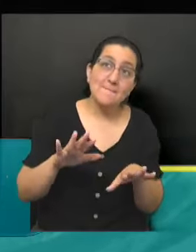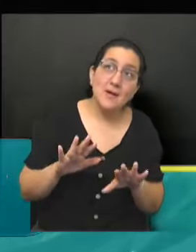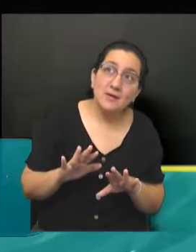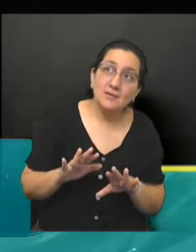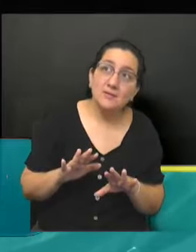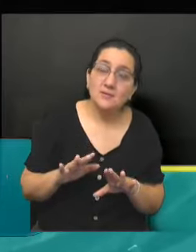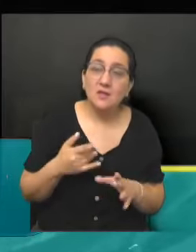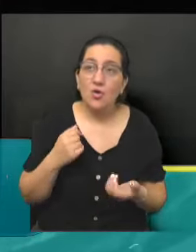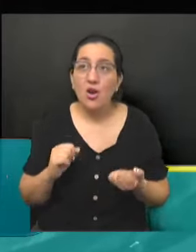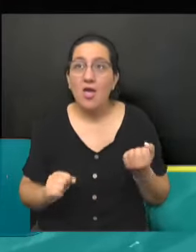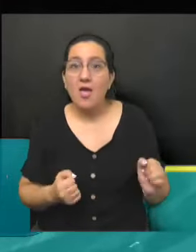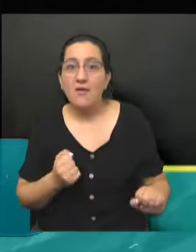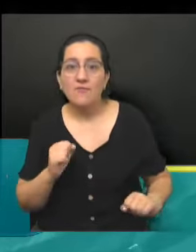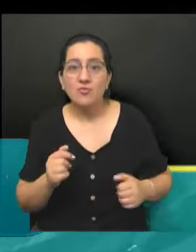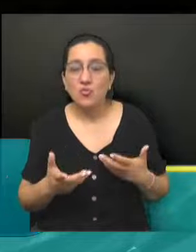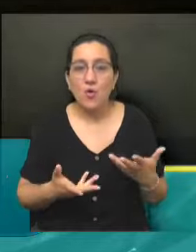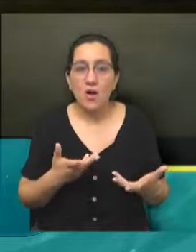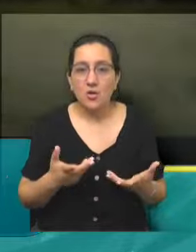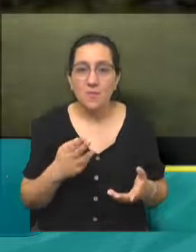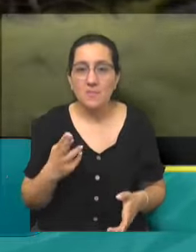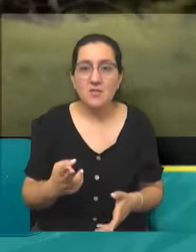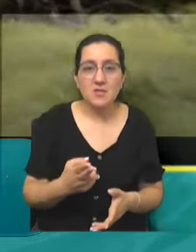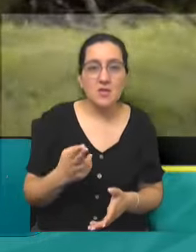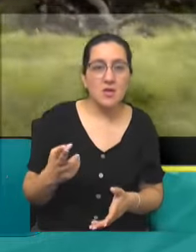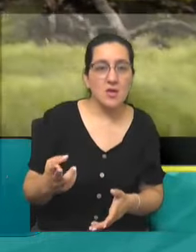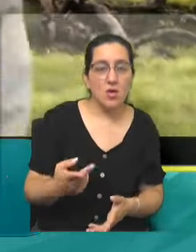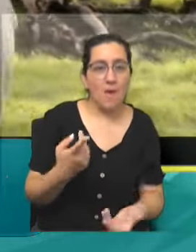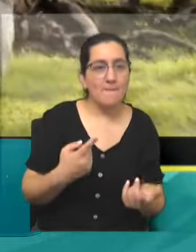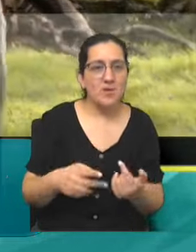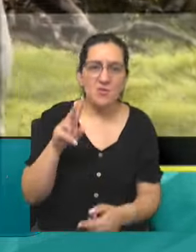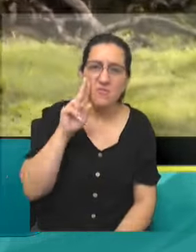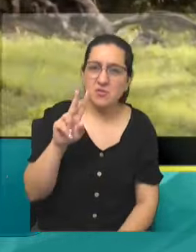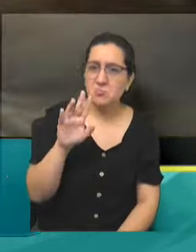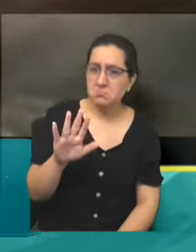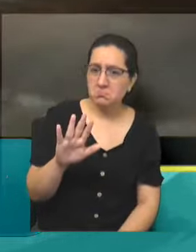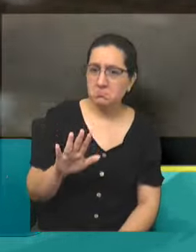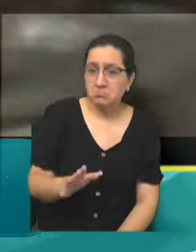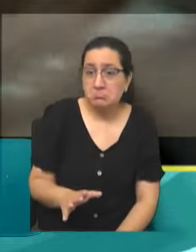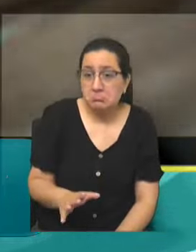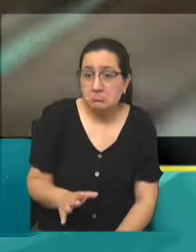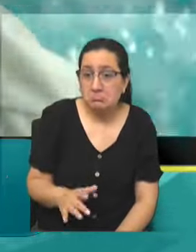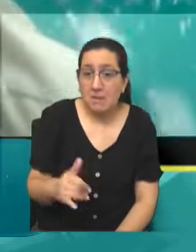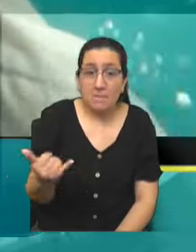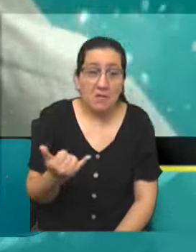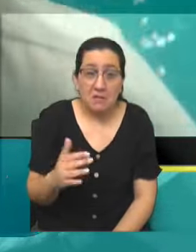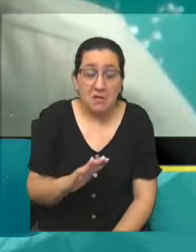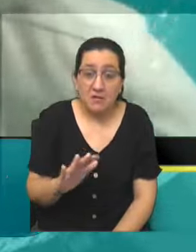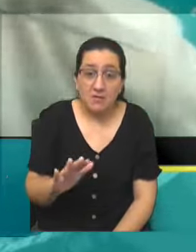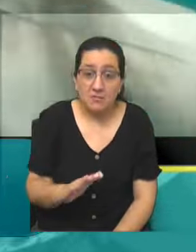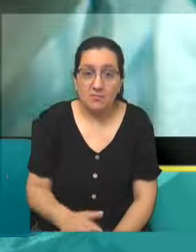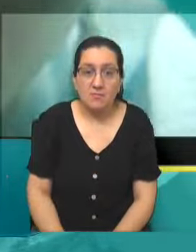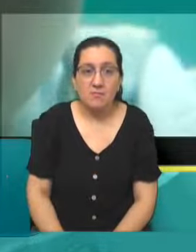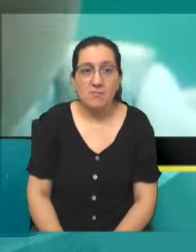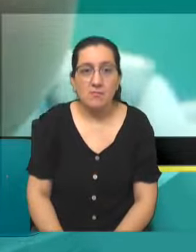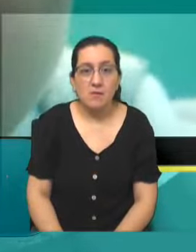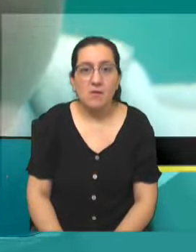a nerviosismo, a misterio, a un montón de cosas. Visto así en la televisión, a pelotudez. Y te voy a decir otra cosa.